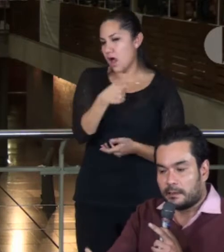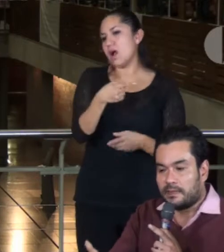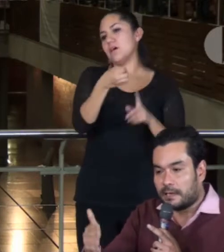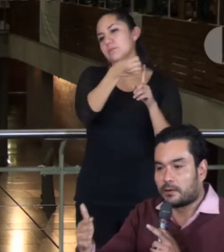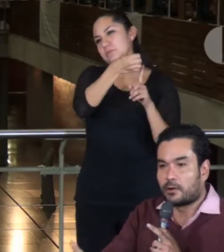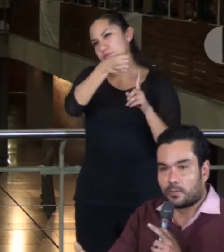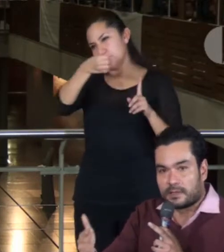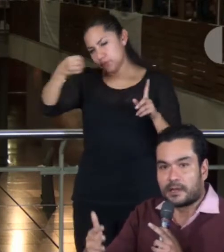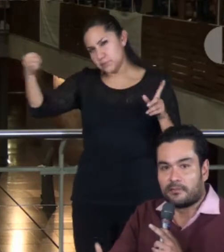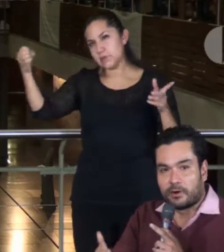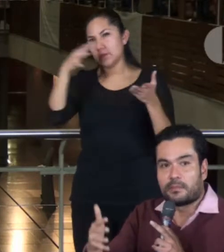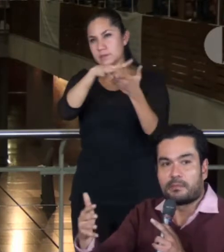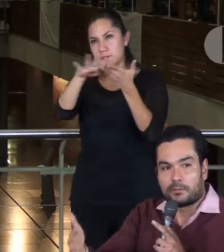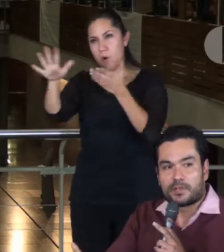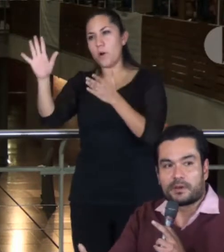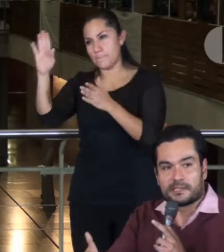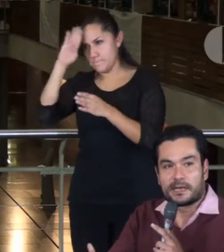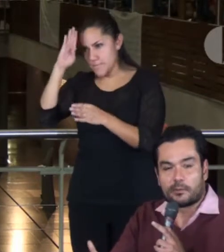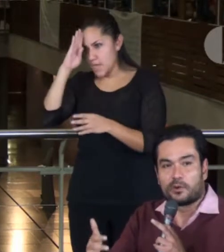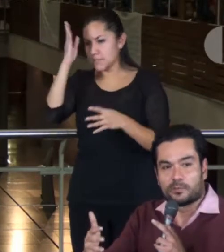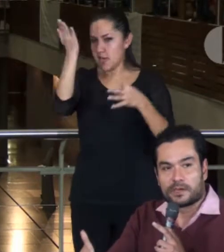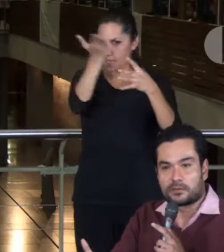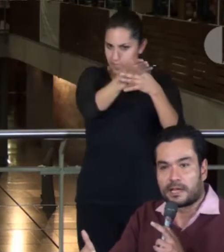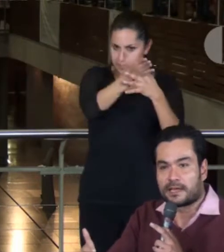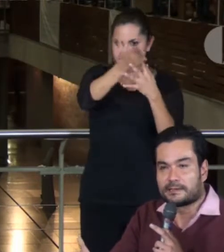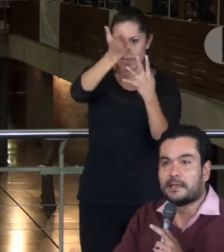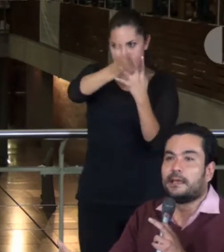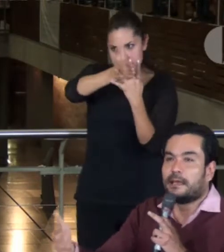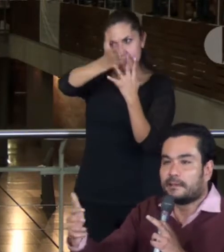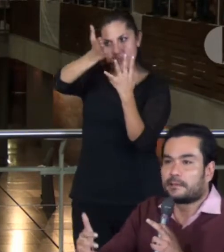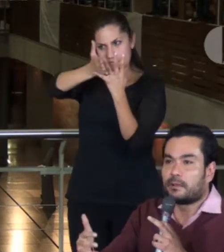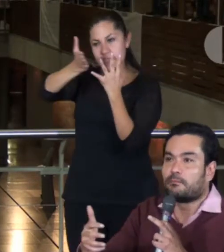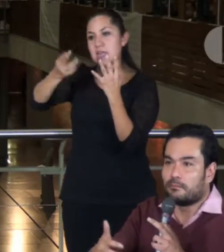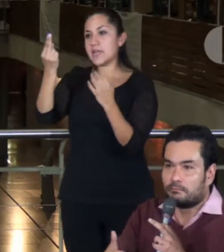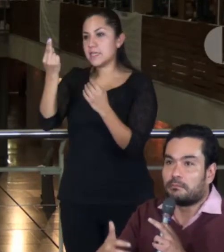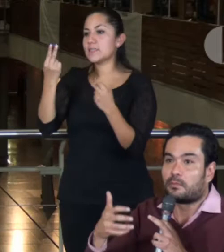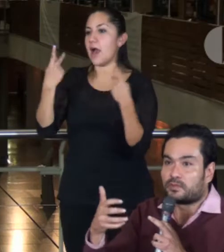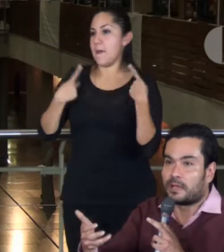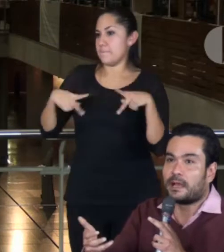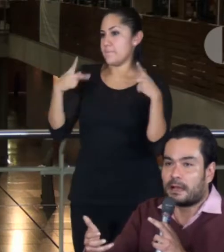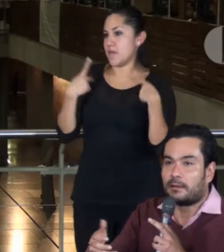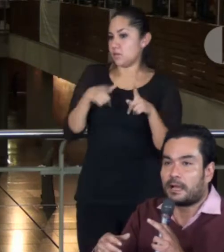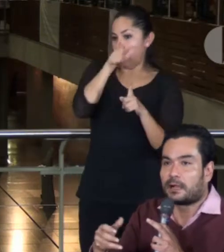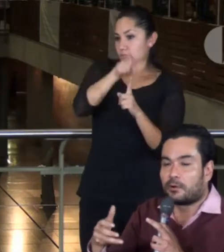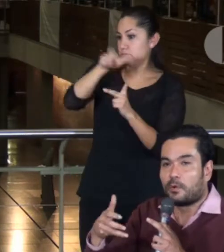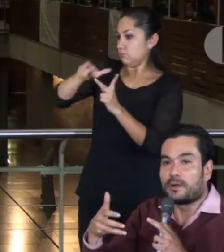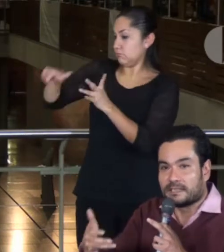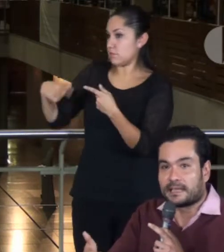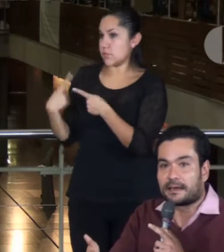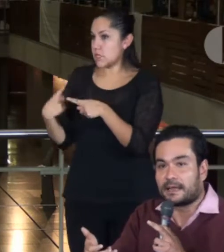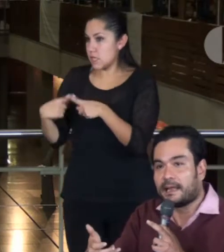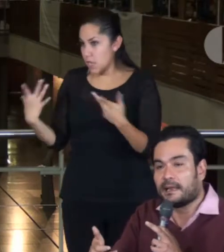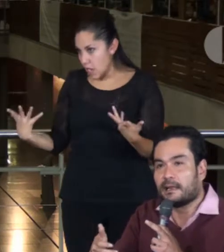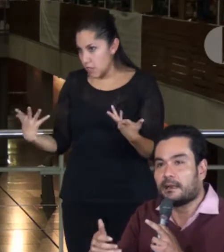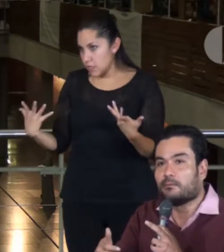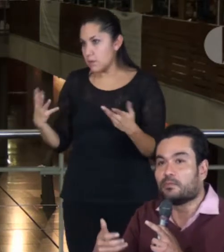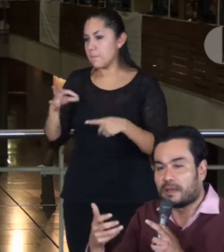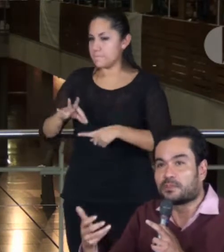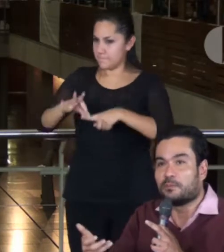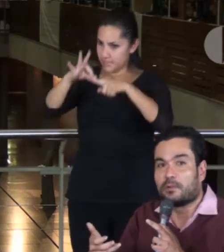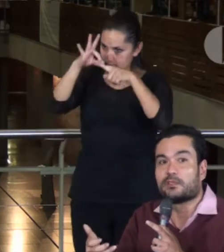dividirlo como de tal forma vamos a presentar como los personajes esteban vamos a cómo presentar el